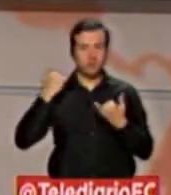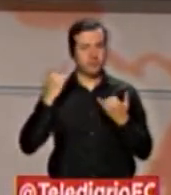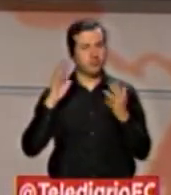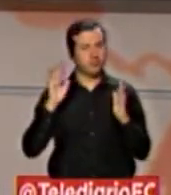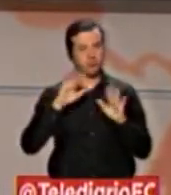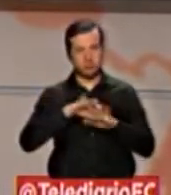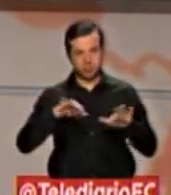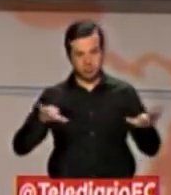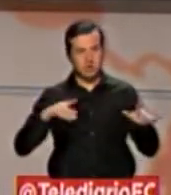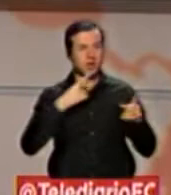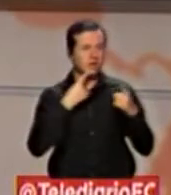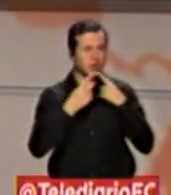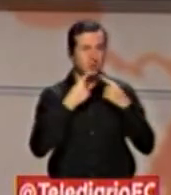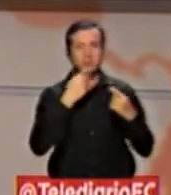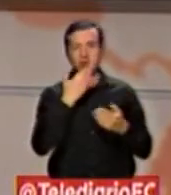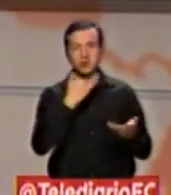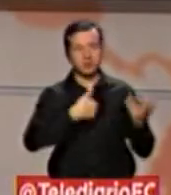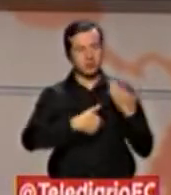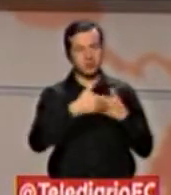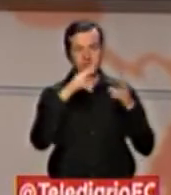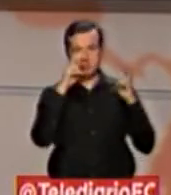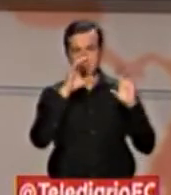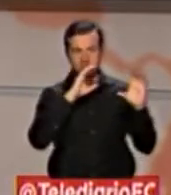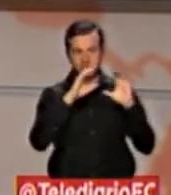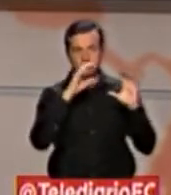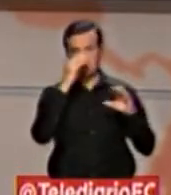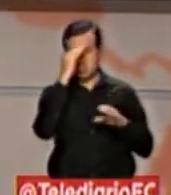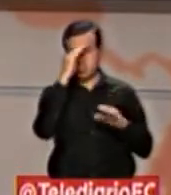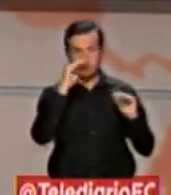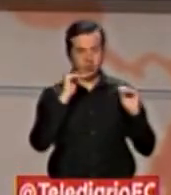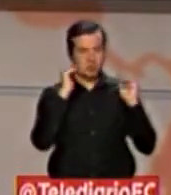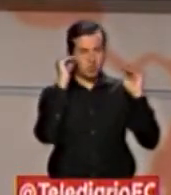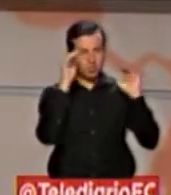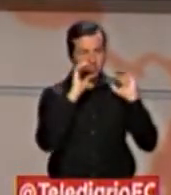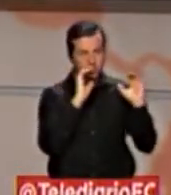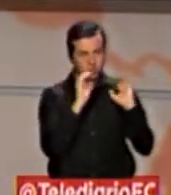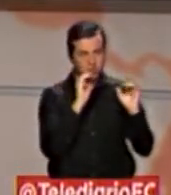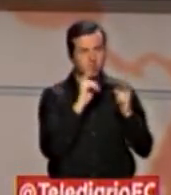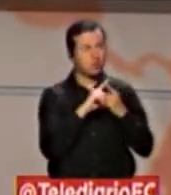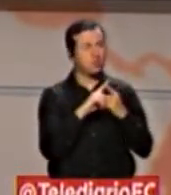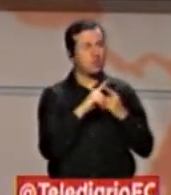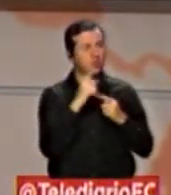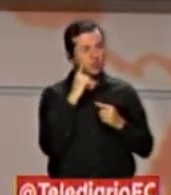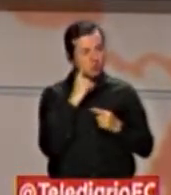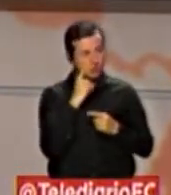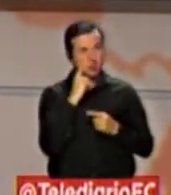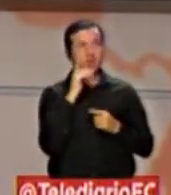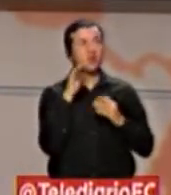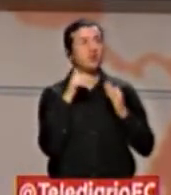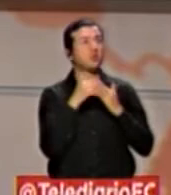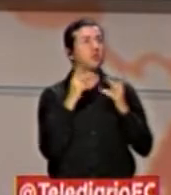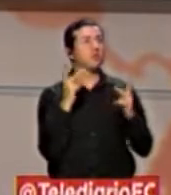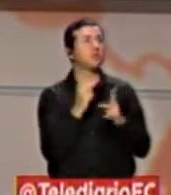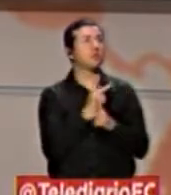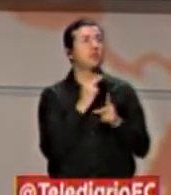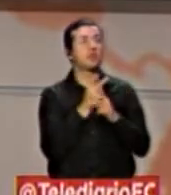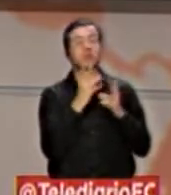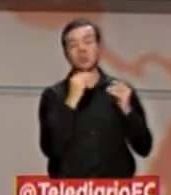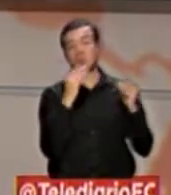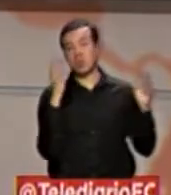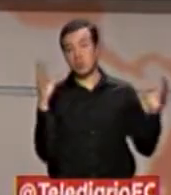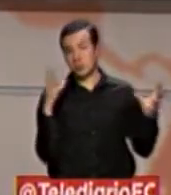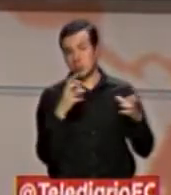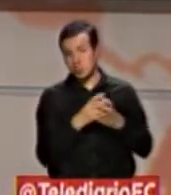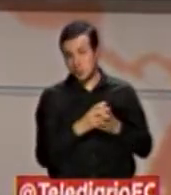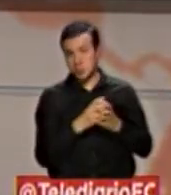mucho más fluido. Hemos trabajado en temas como la Ley de Educación Superior, que desmontó un aparataje concentrador que